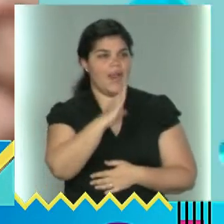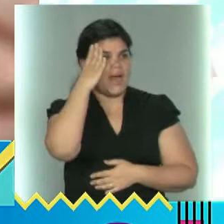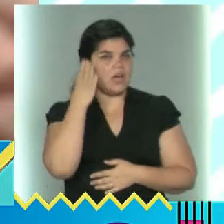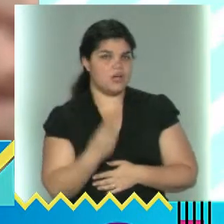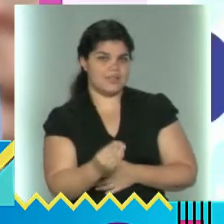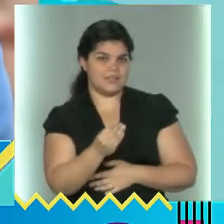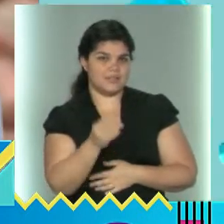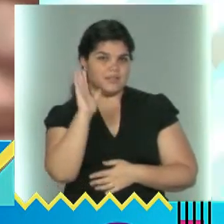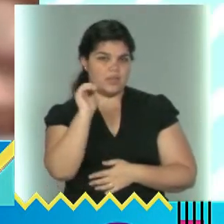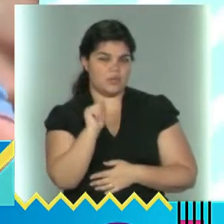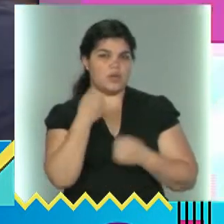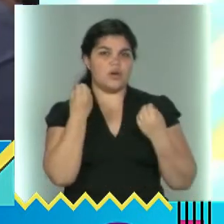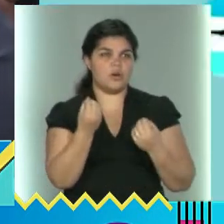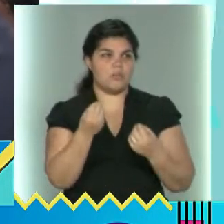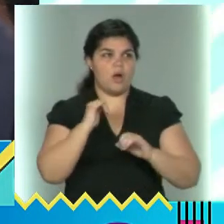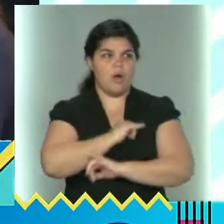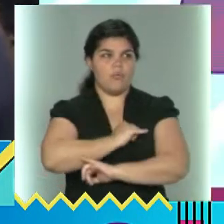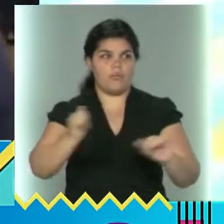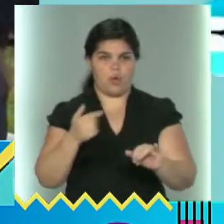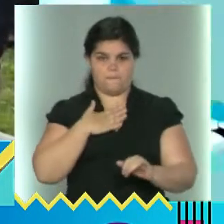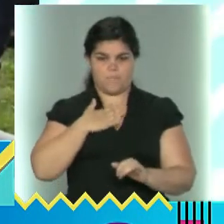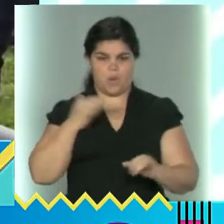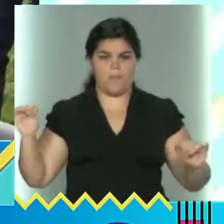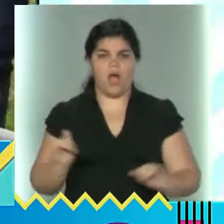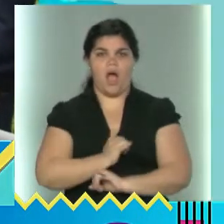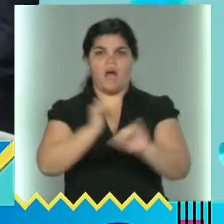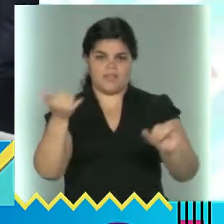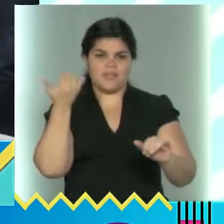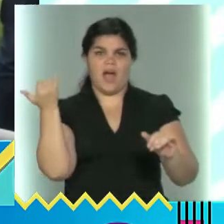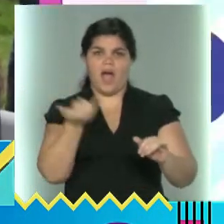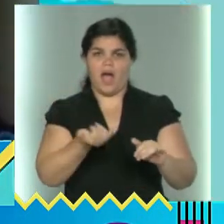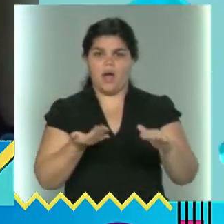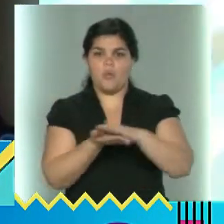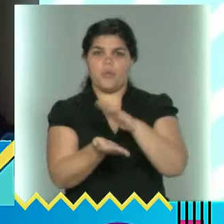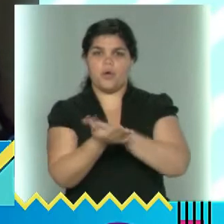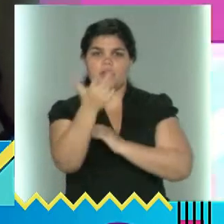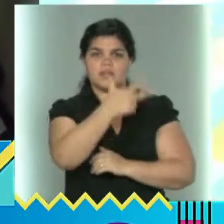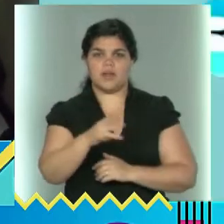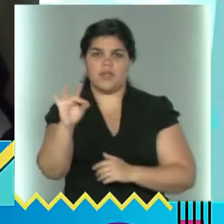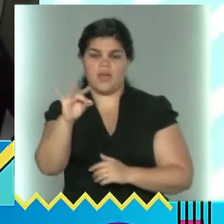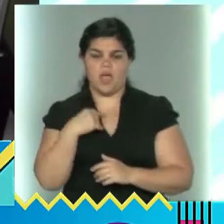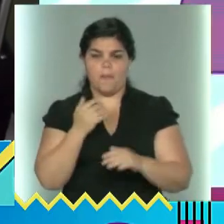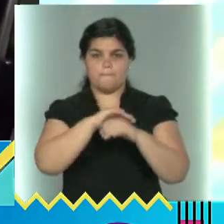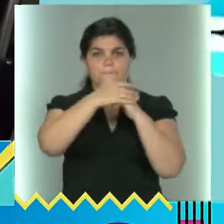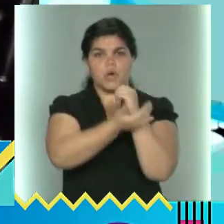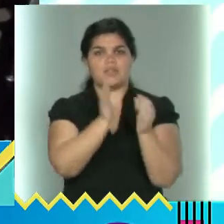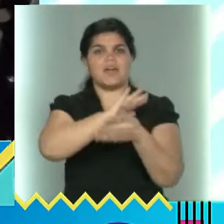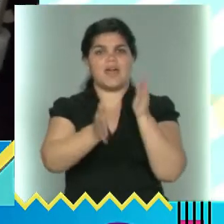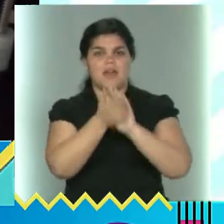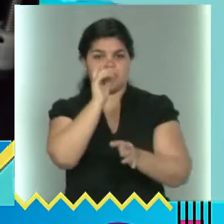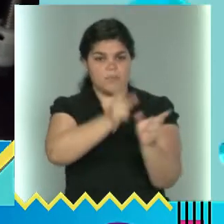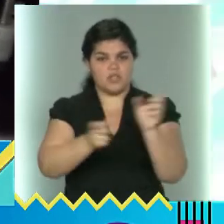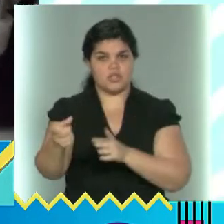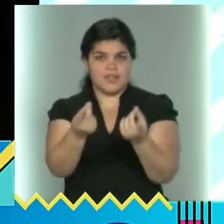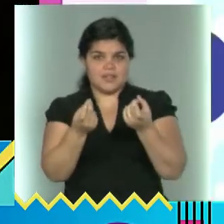forma en tus redes sociales te anunciaste vos mismo, dijiste, bueno, tengo una impresora 3D y estoy realizando prótesis gratuitas a aquellos que lo